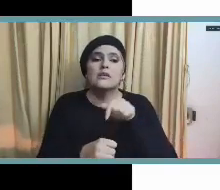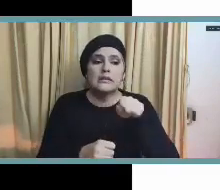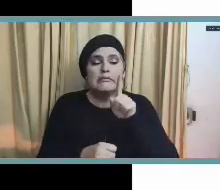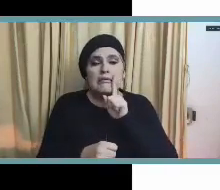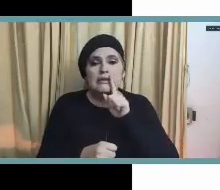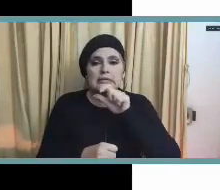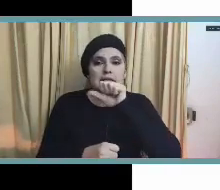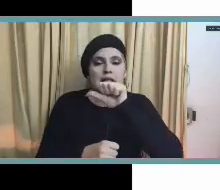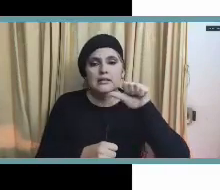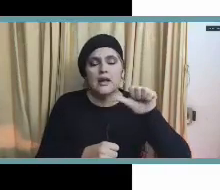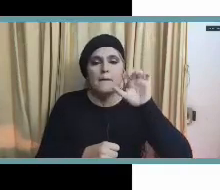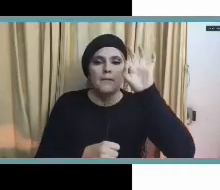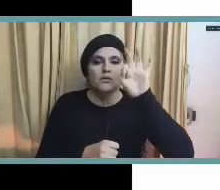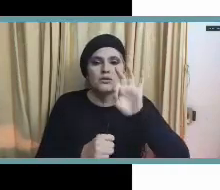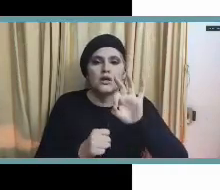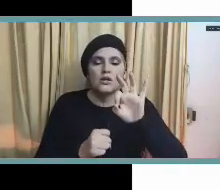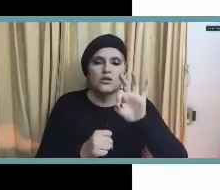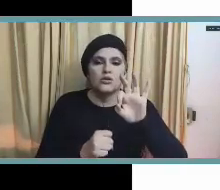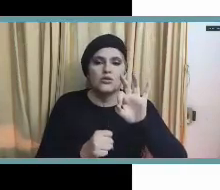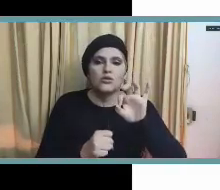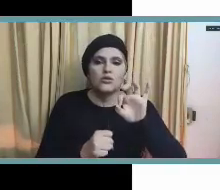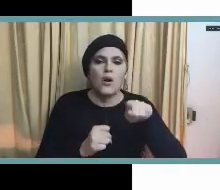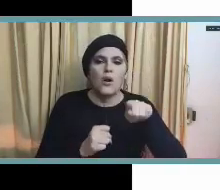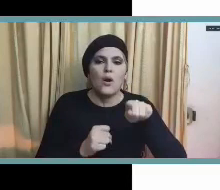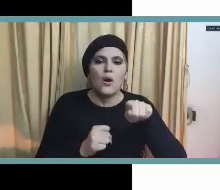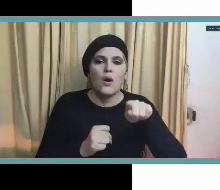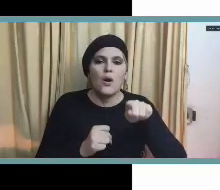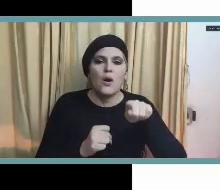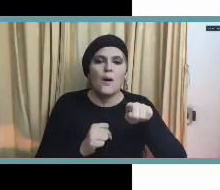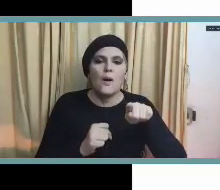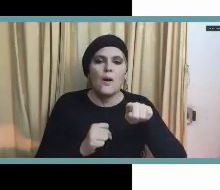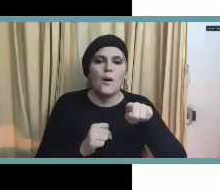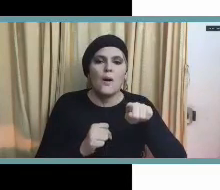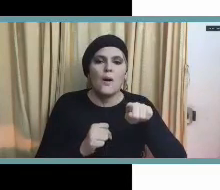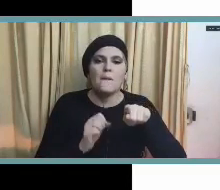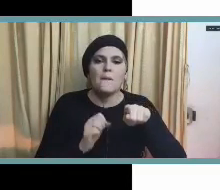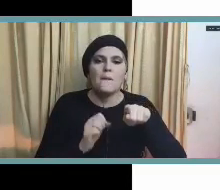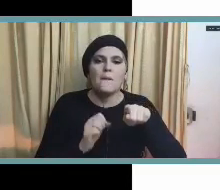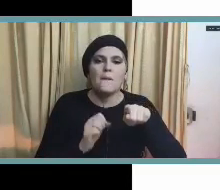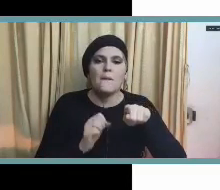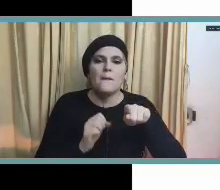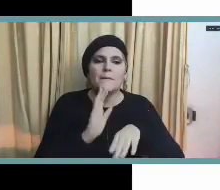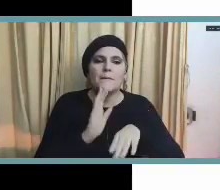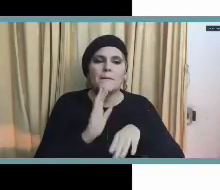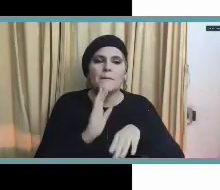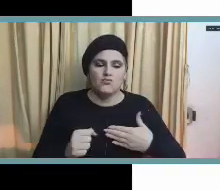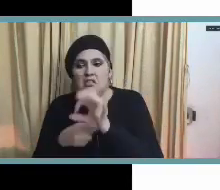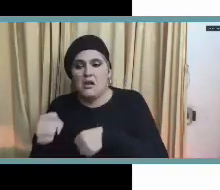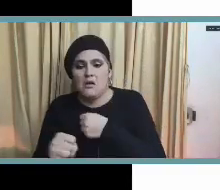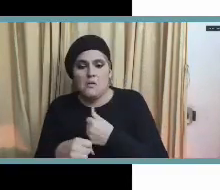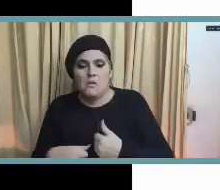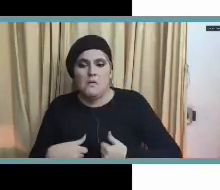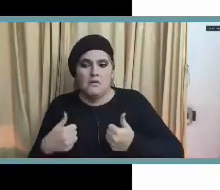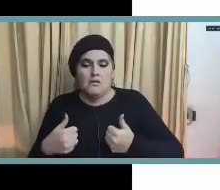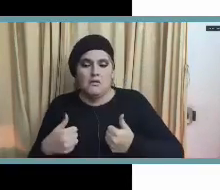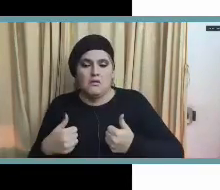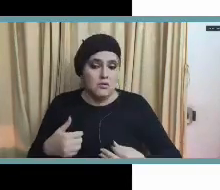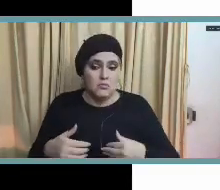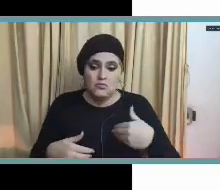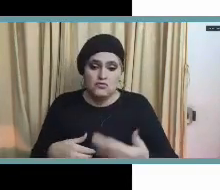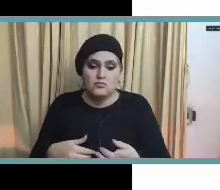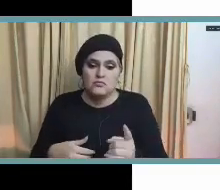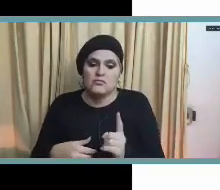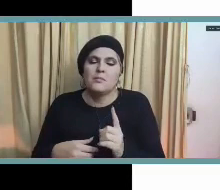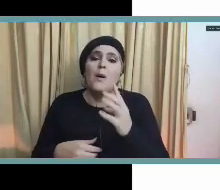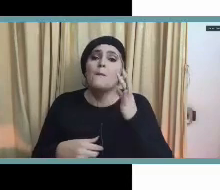tener un hijo o una hija que un hombre de 20 años, y las mujeres de 40 años tienen un 15% más de